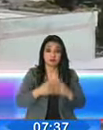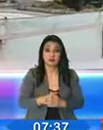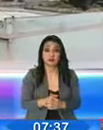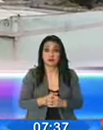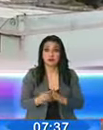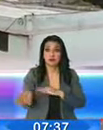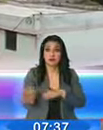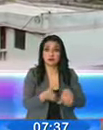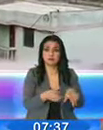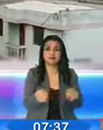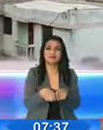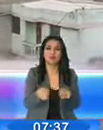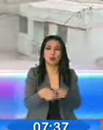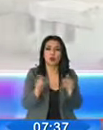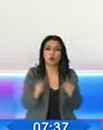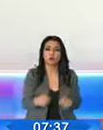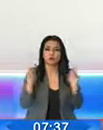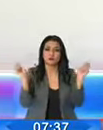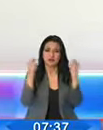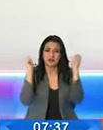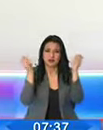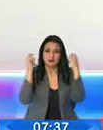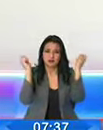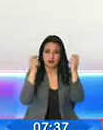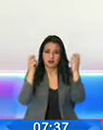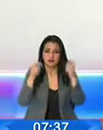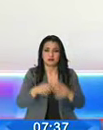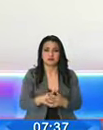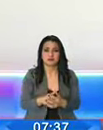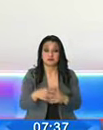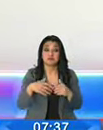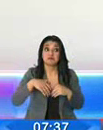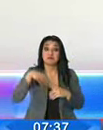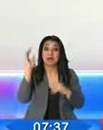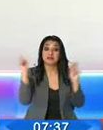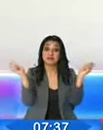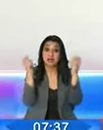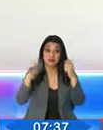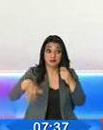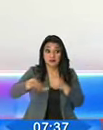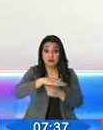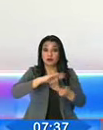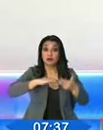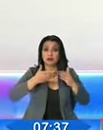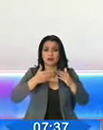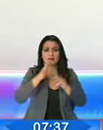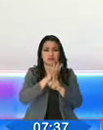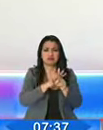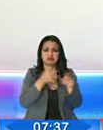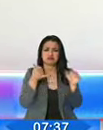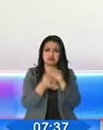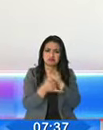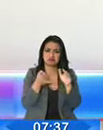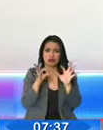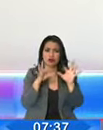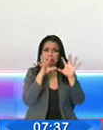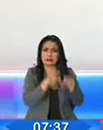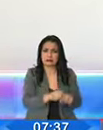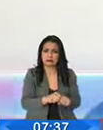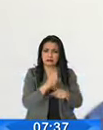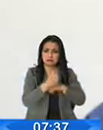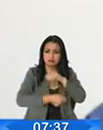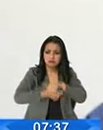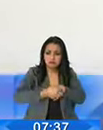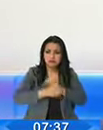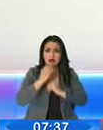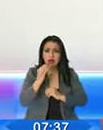ocurre en épocas de fiestas. Manifestaban que era cuando más sufrían violencia sexual. sexual, trataban, tenían que esconderse, tenían que